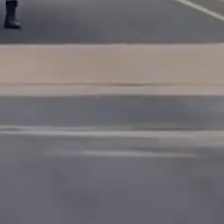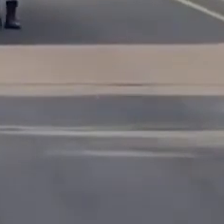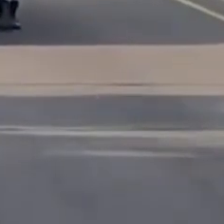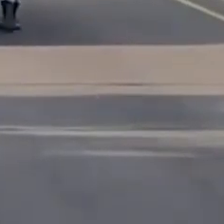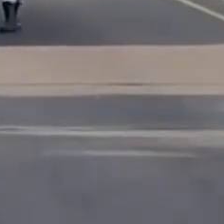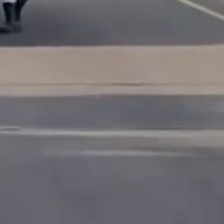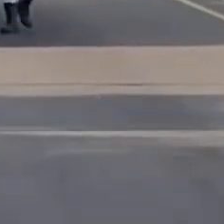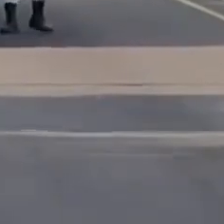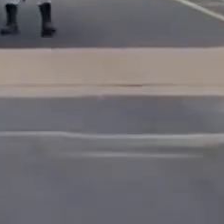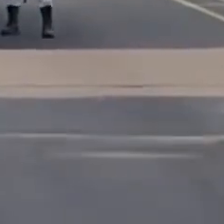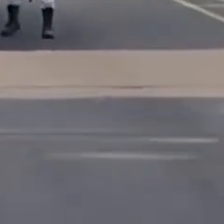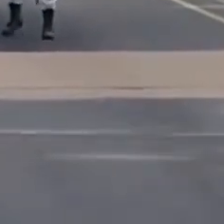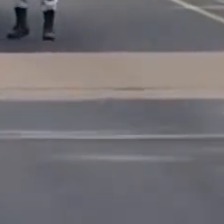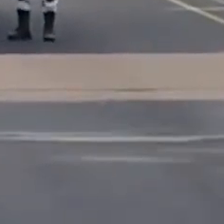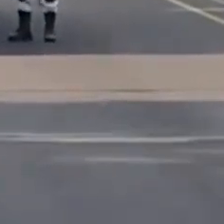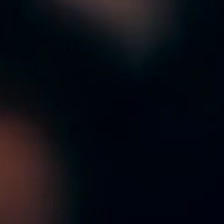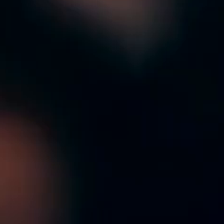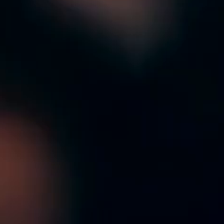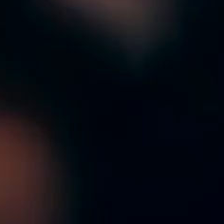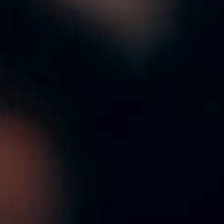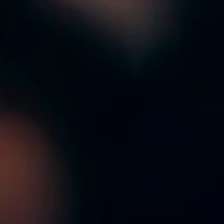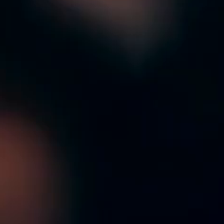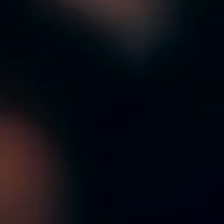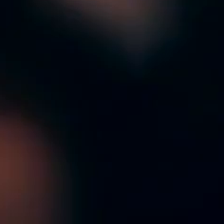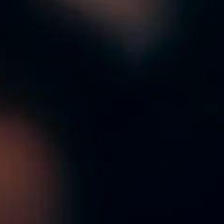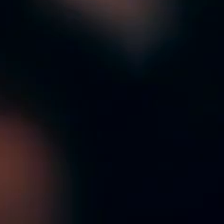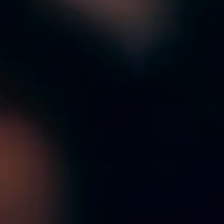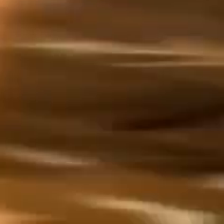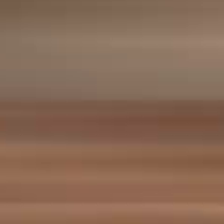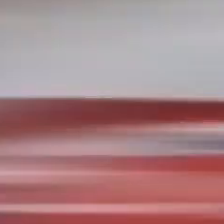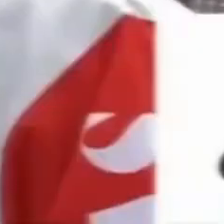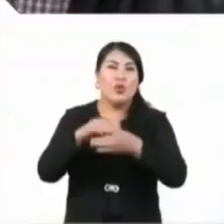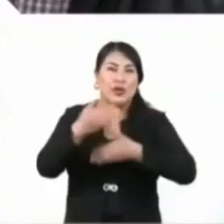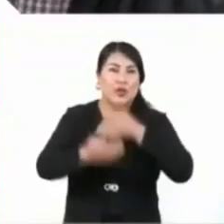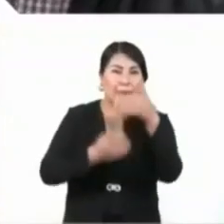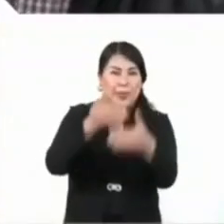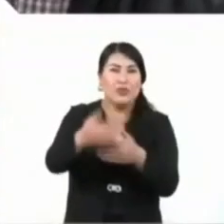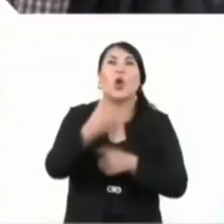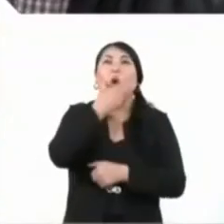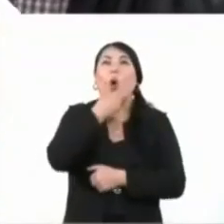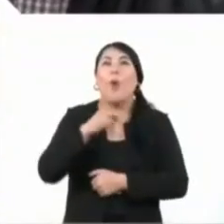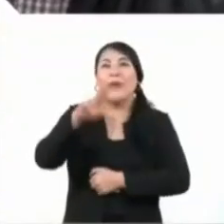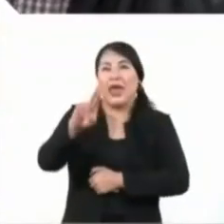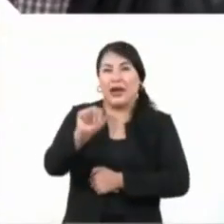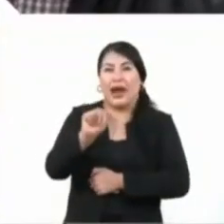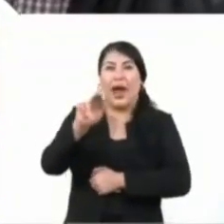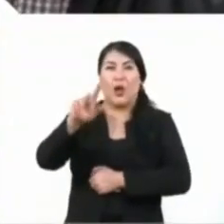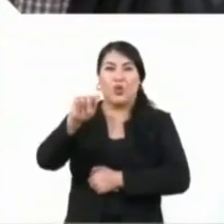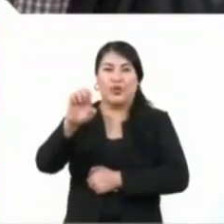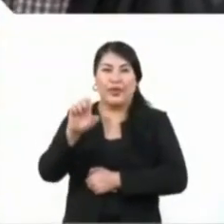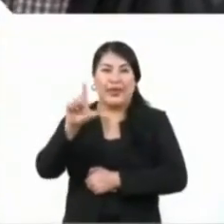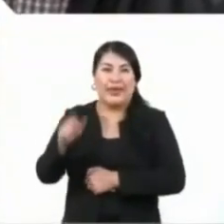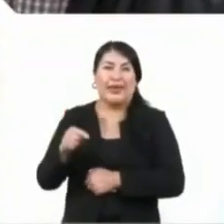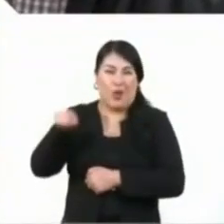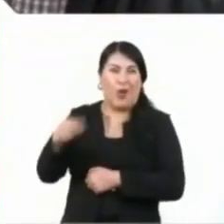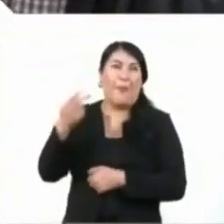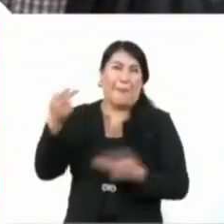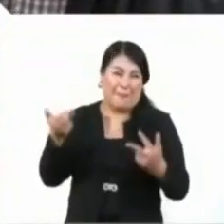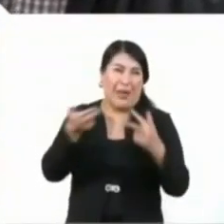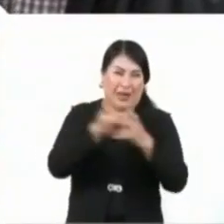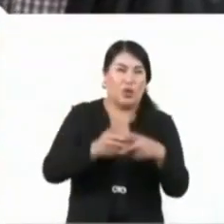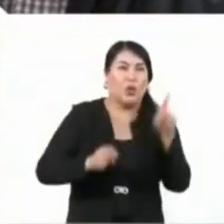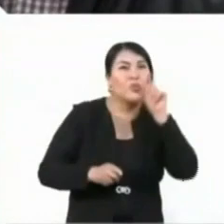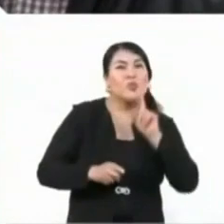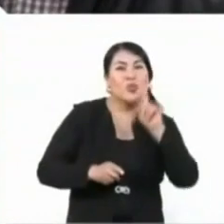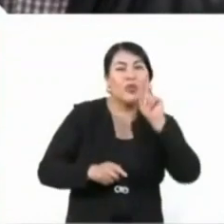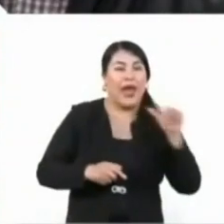Fiscalía Capitalina no ha presentado sus pruebas. El hermano de la víctima, pues, hace un llamado al fiscal de